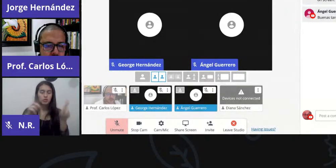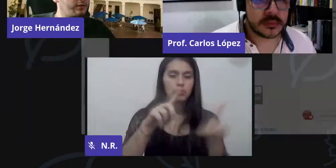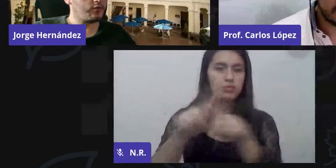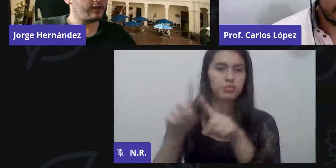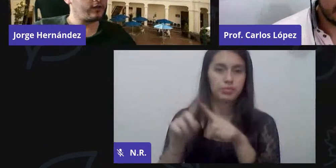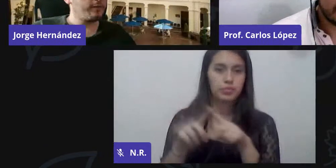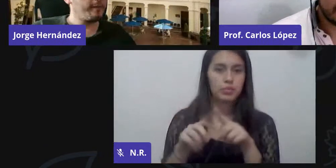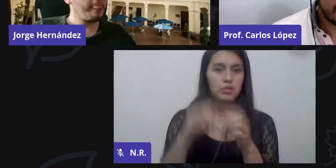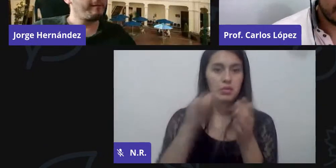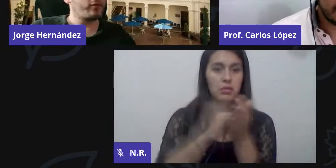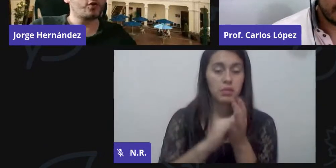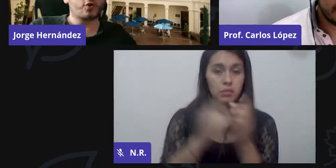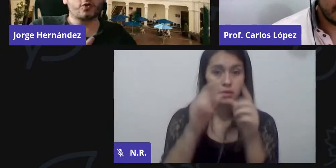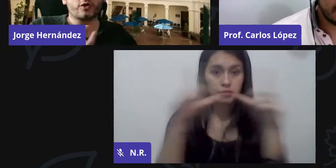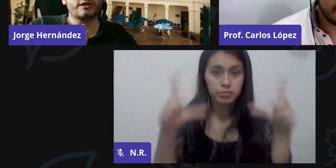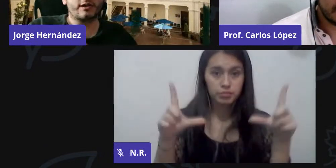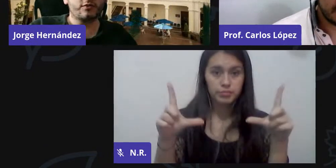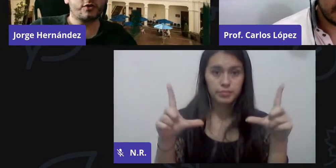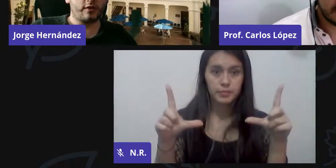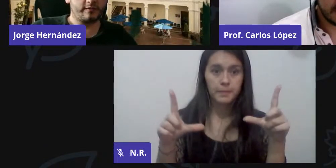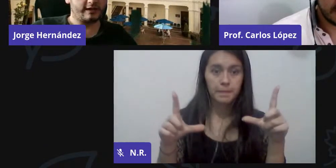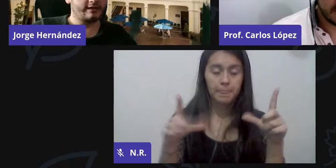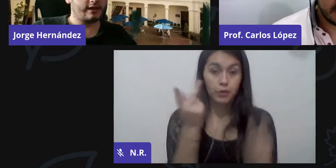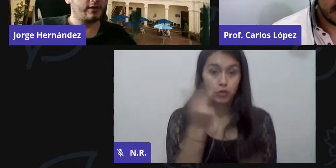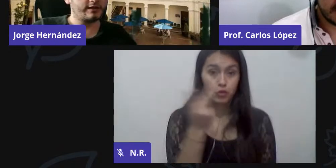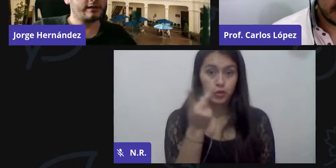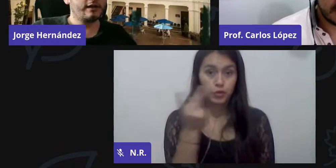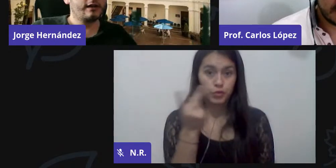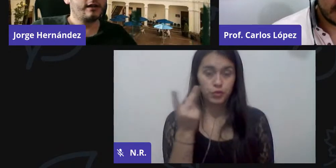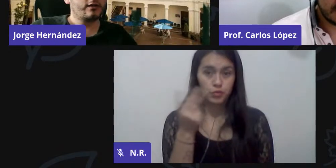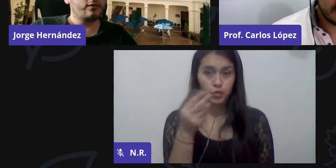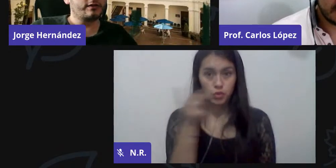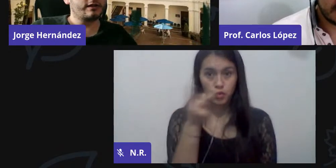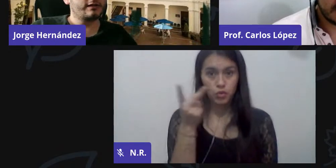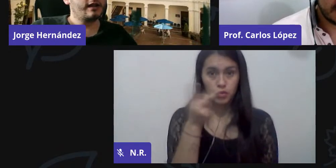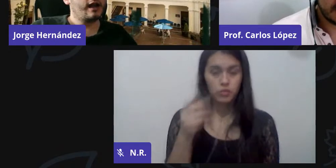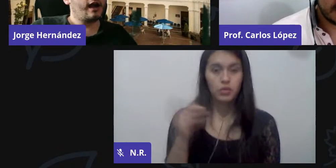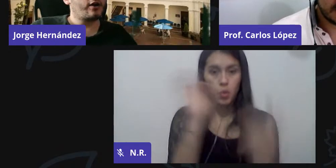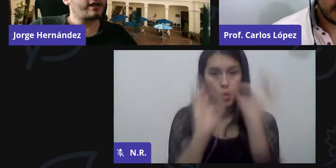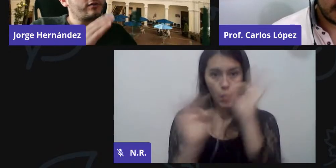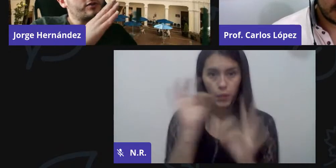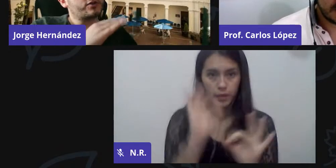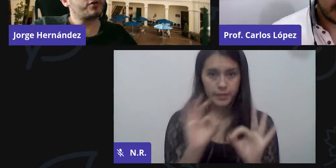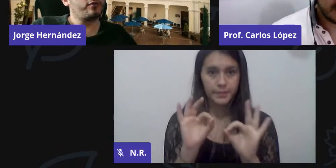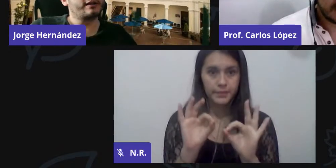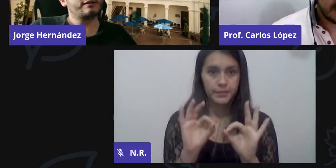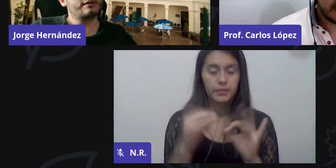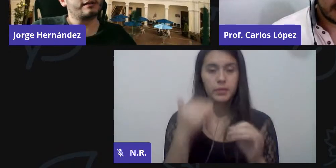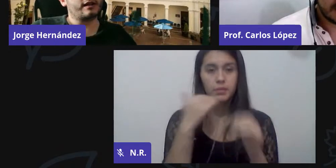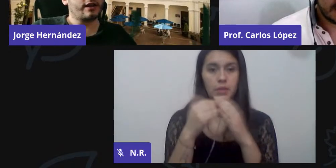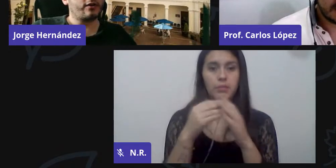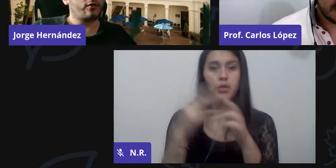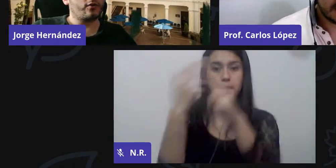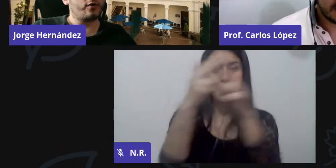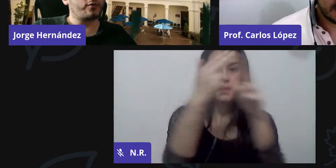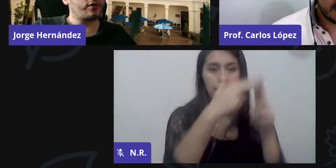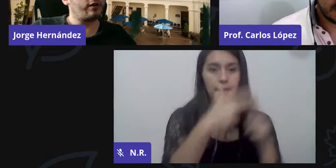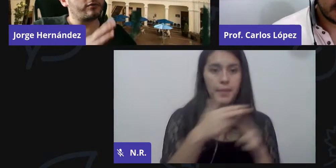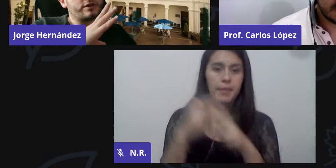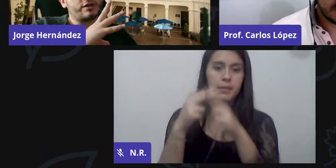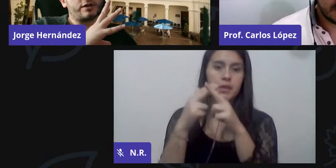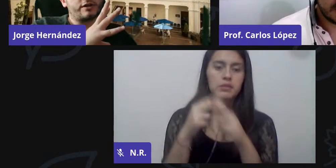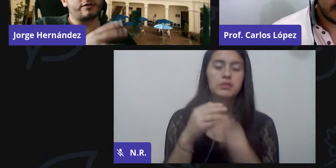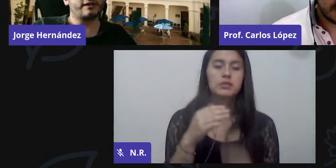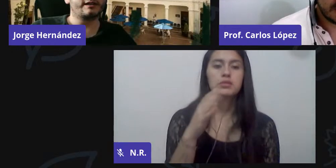en este momento, nosotros dos estamos como administradores. Entonces, ahorita nuestros nombres salen de color